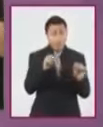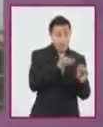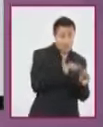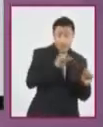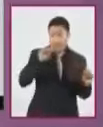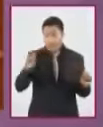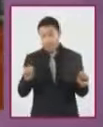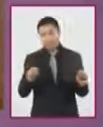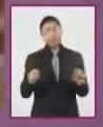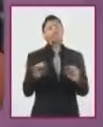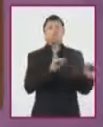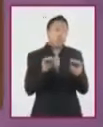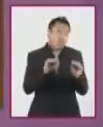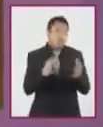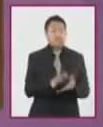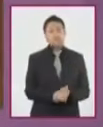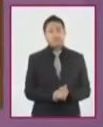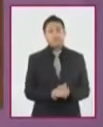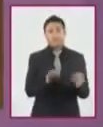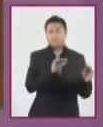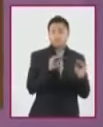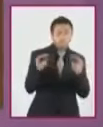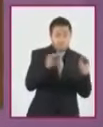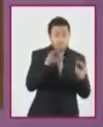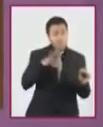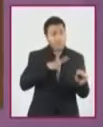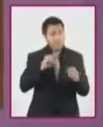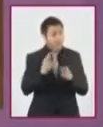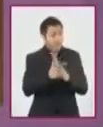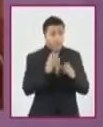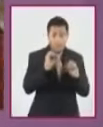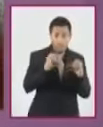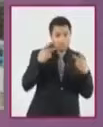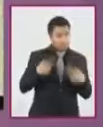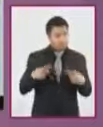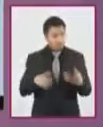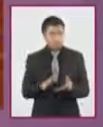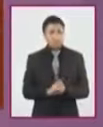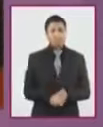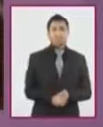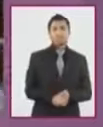movimiento. Es el movimiento que tiene algo o alguien.